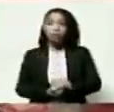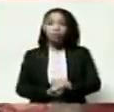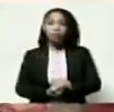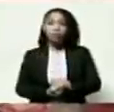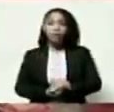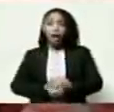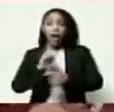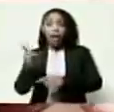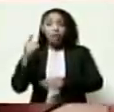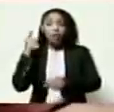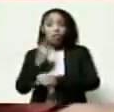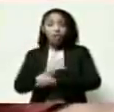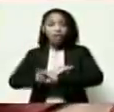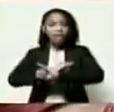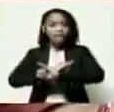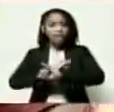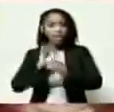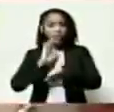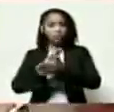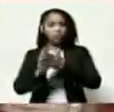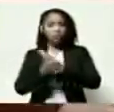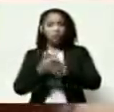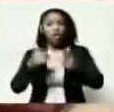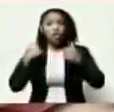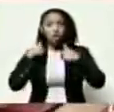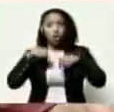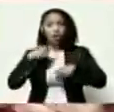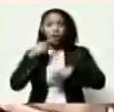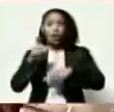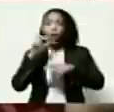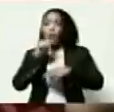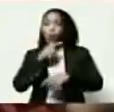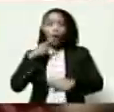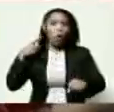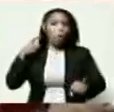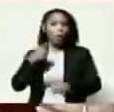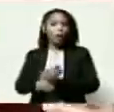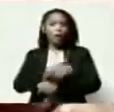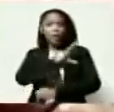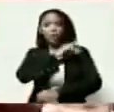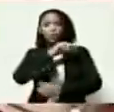Con eso hay que acabar. Aquí no hay, yo lo dije ahí la vez pasada, no hay obligados en la dirección nacional,